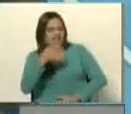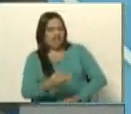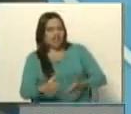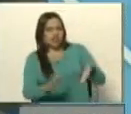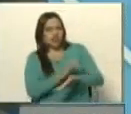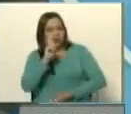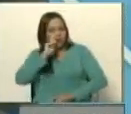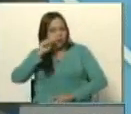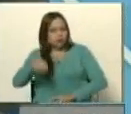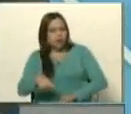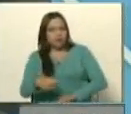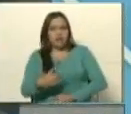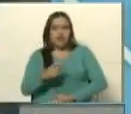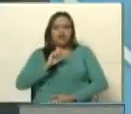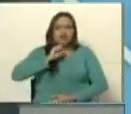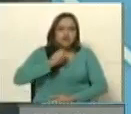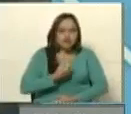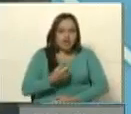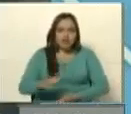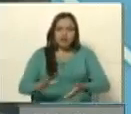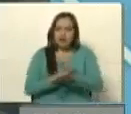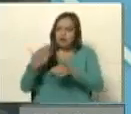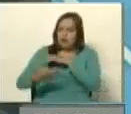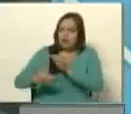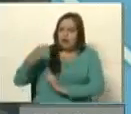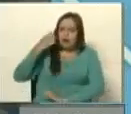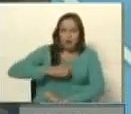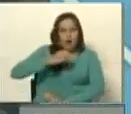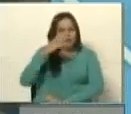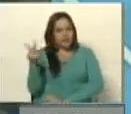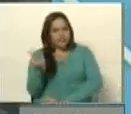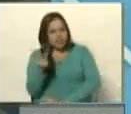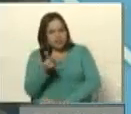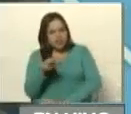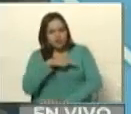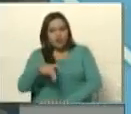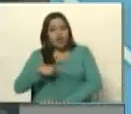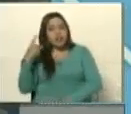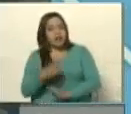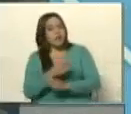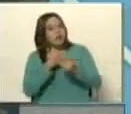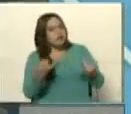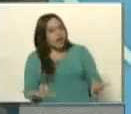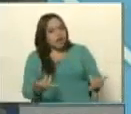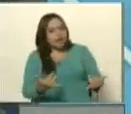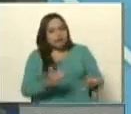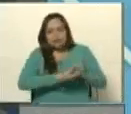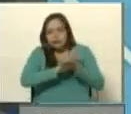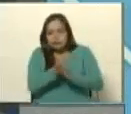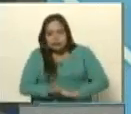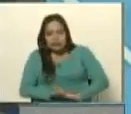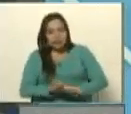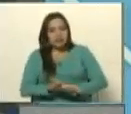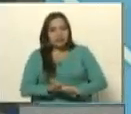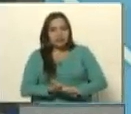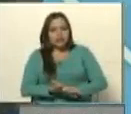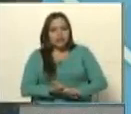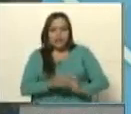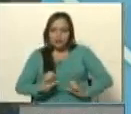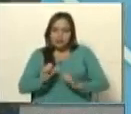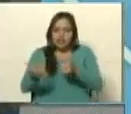cuanto a Rusia, en cuanto a lo que ocurre en Cuba y en Venezuela. Nosotros también tenemos que desafiarlos a ellos y comenzar a compartir nuestras